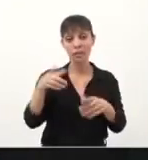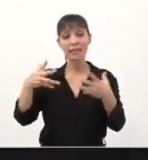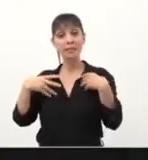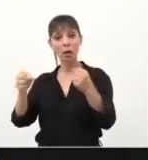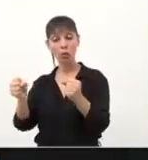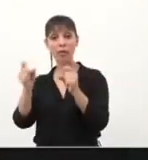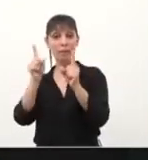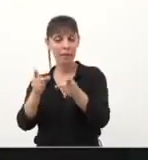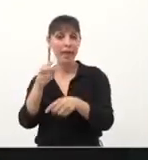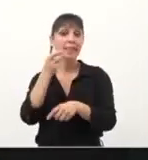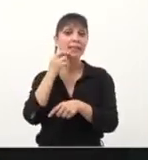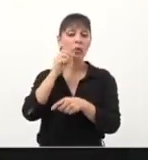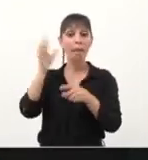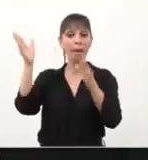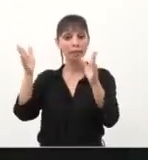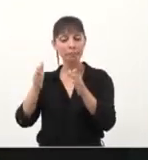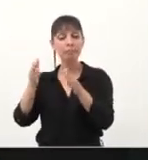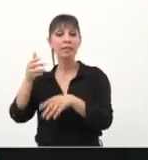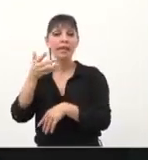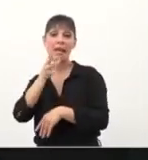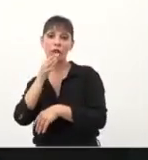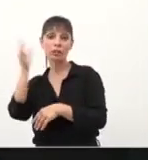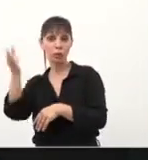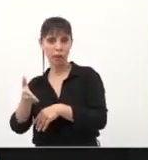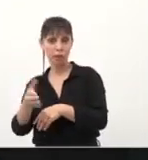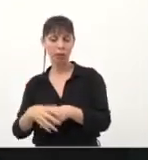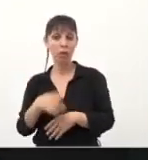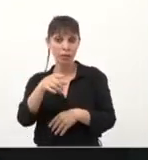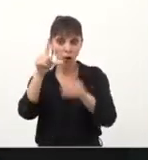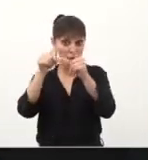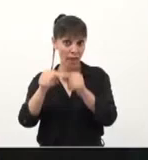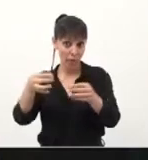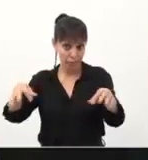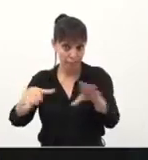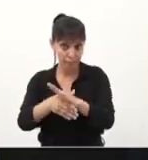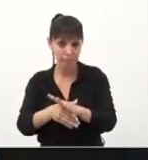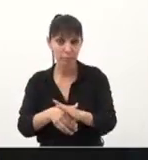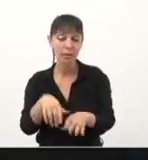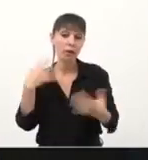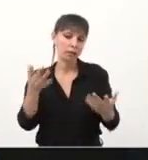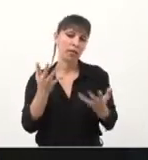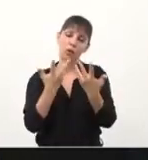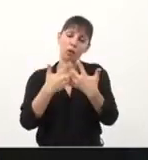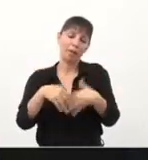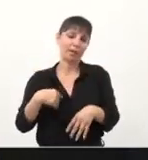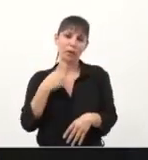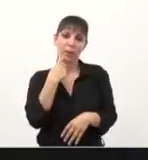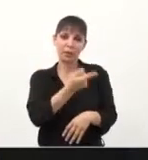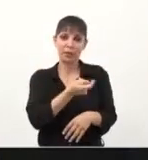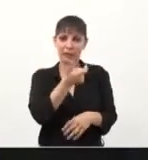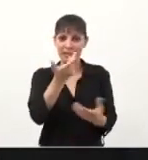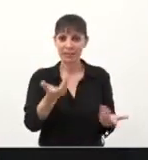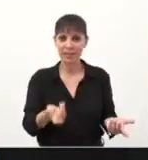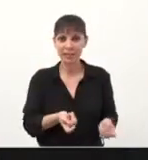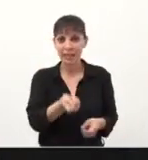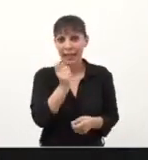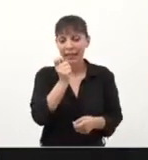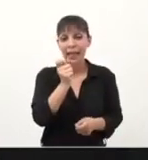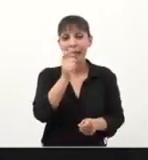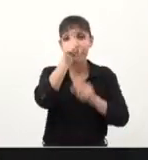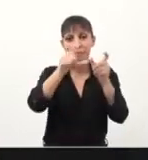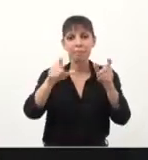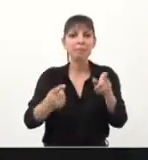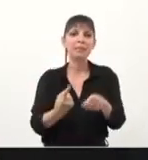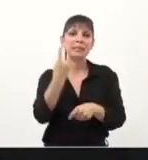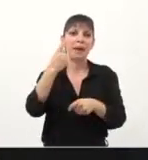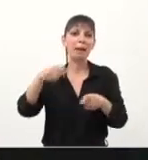a 14. Estos son datos muy concretos. Detrás de esa decisión viene una pregunta muy sencilla. ¿Quiénes son los principales